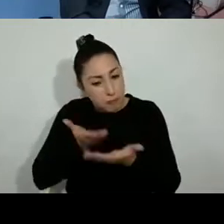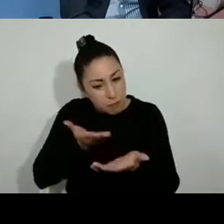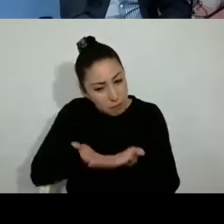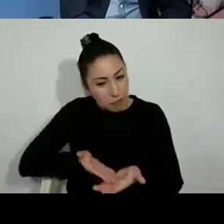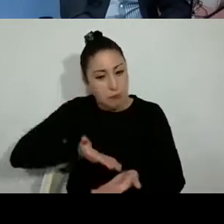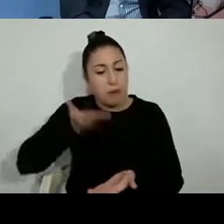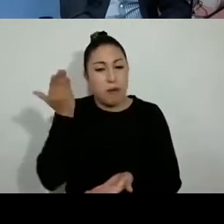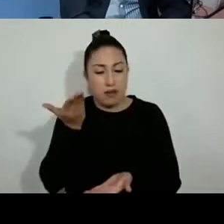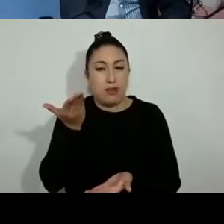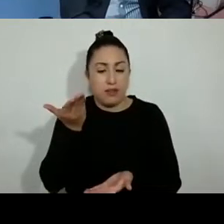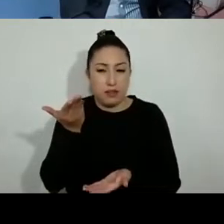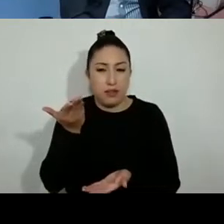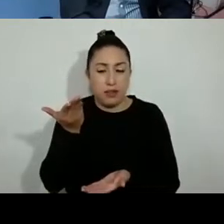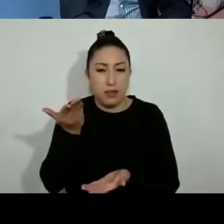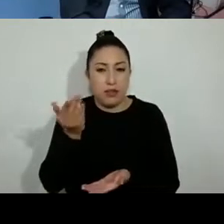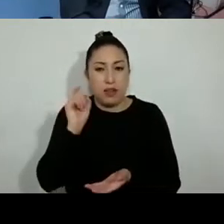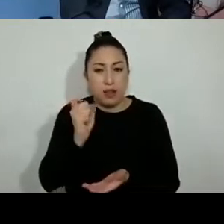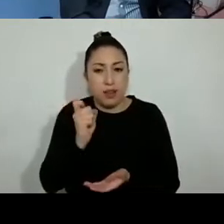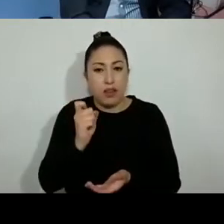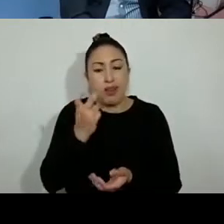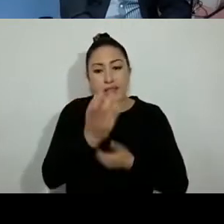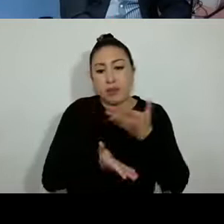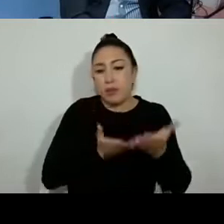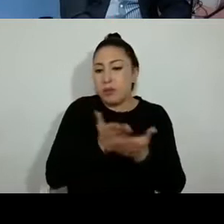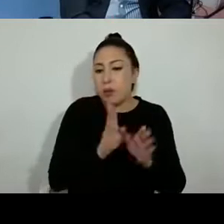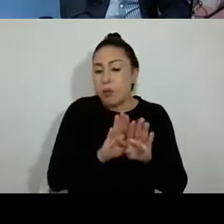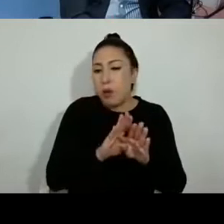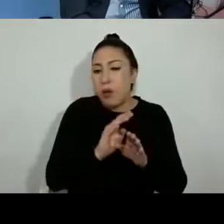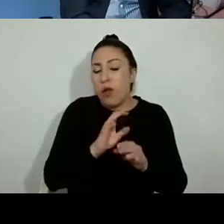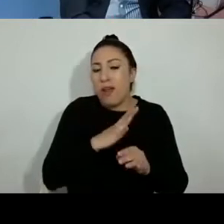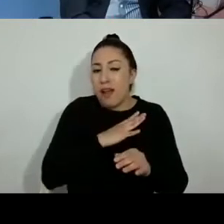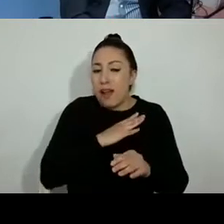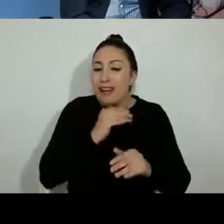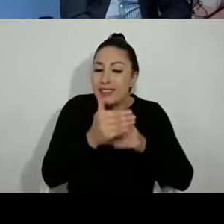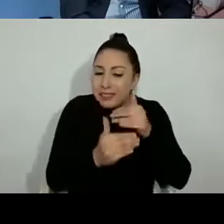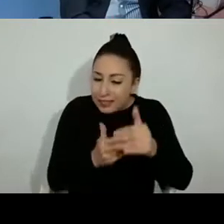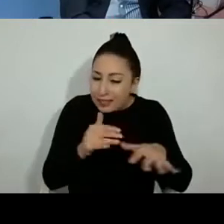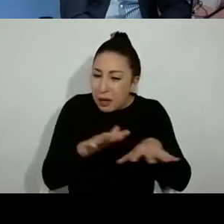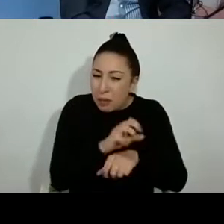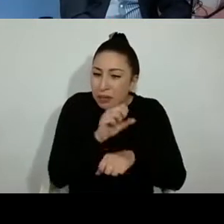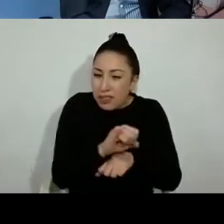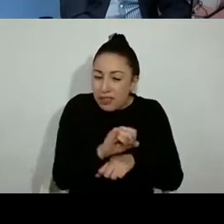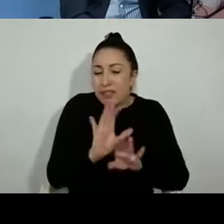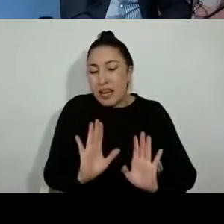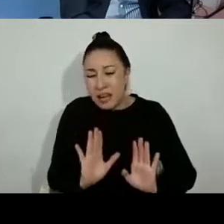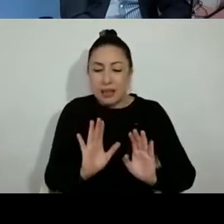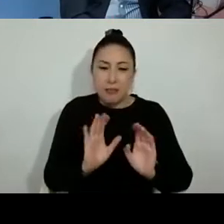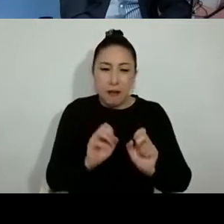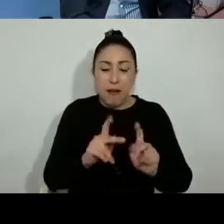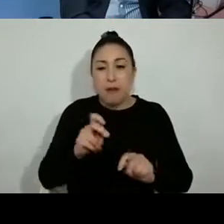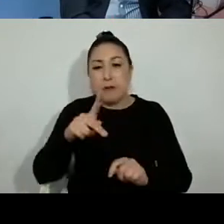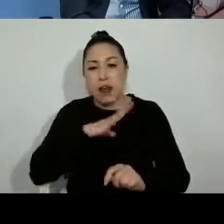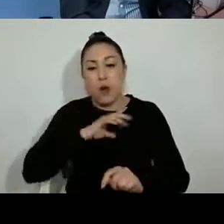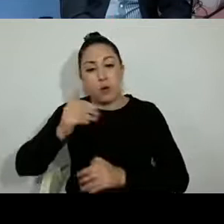de lo que se pidió. Avanzamos, creo yo, de manera muy importante. Yo diría que